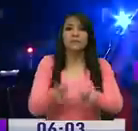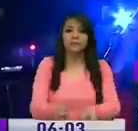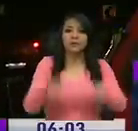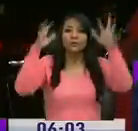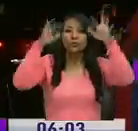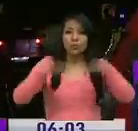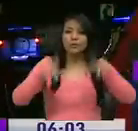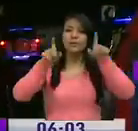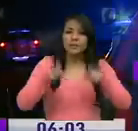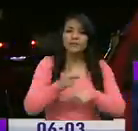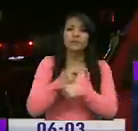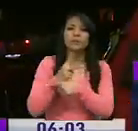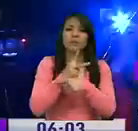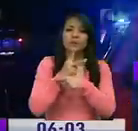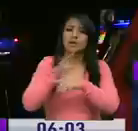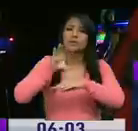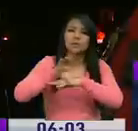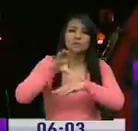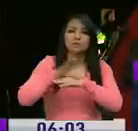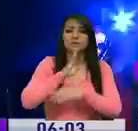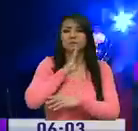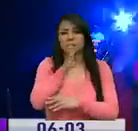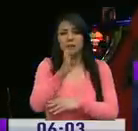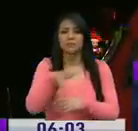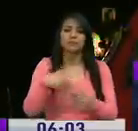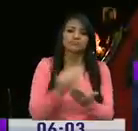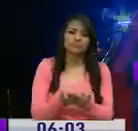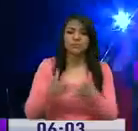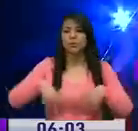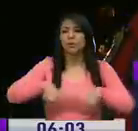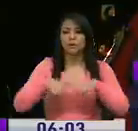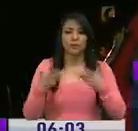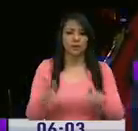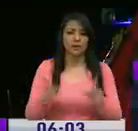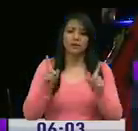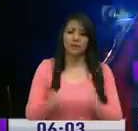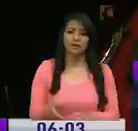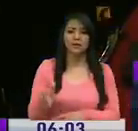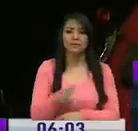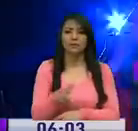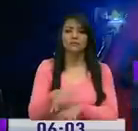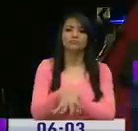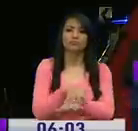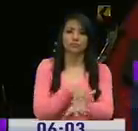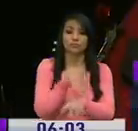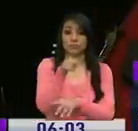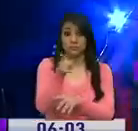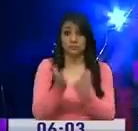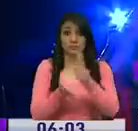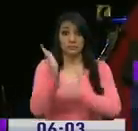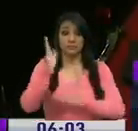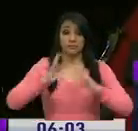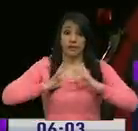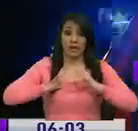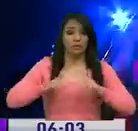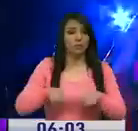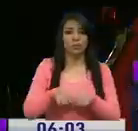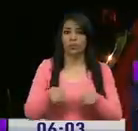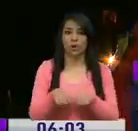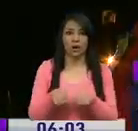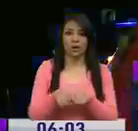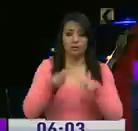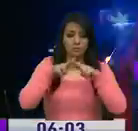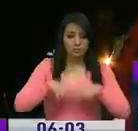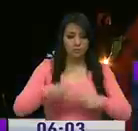precaución sí eh hacia donde los lugares que se vayan en esta feriado primeramente la precaución verificar que el